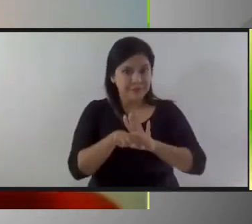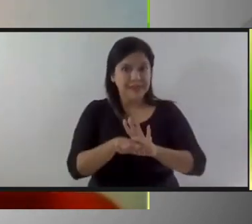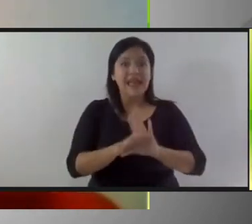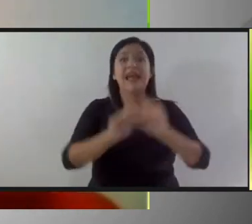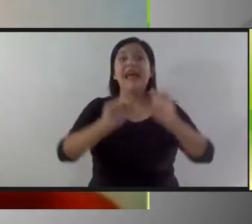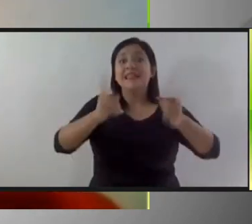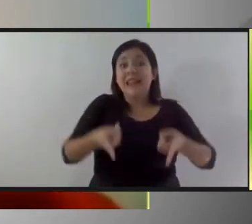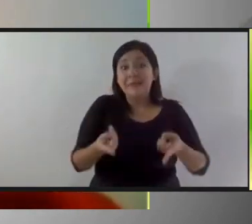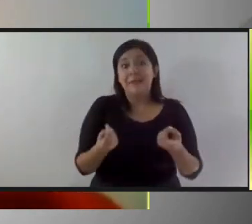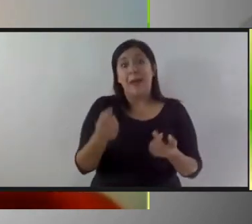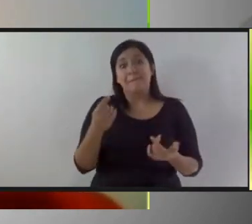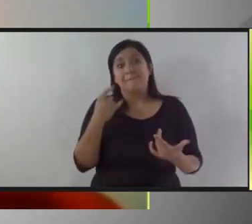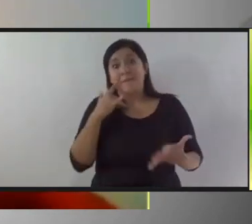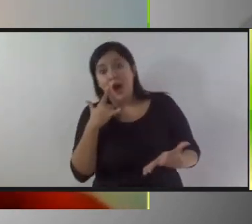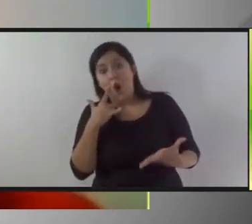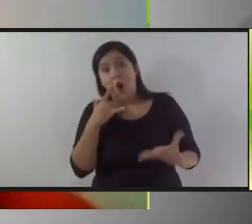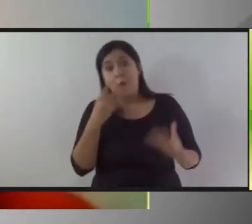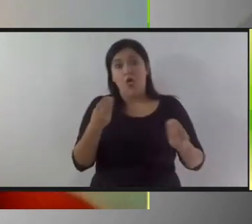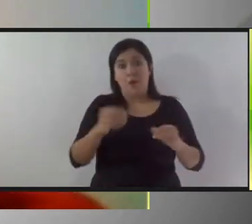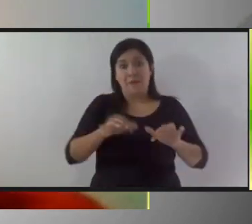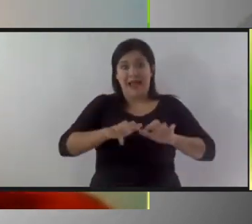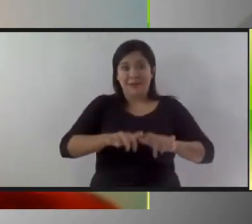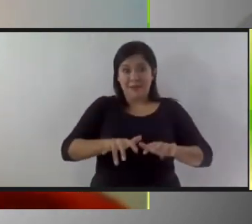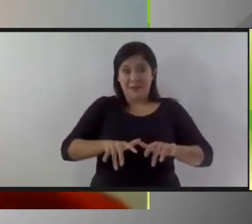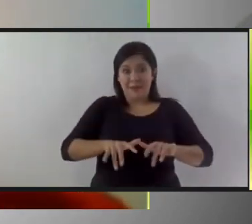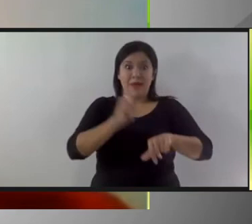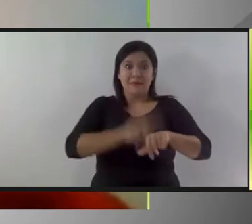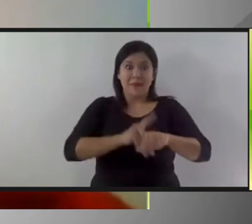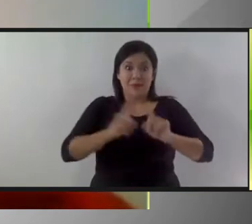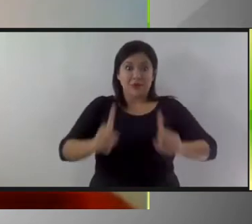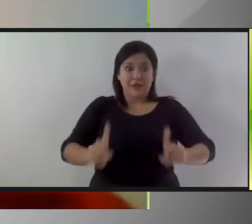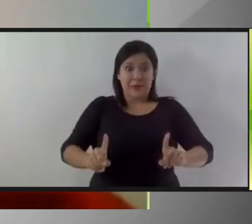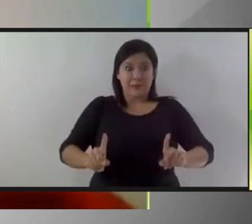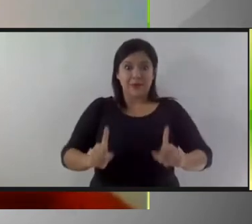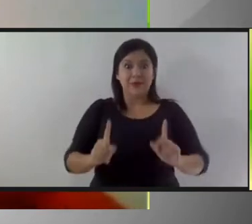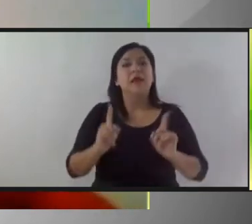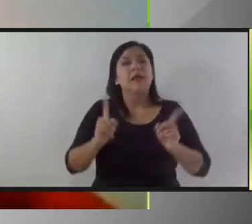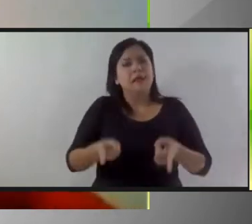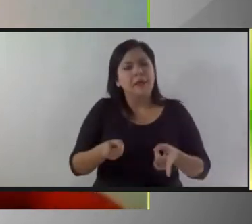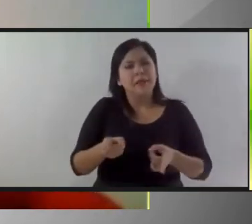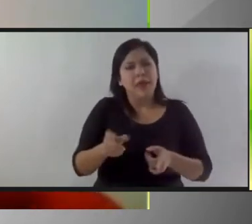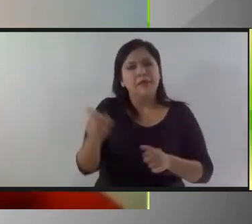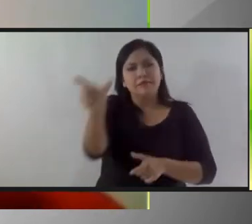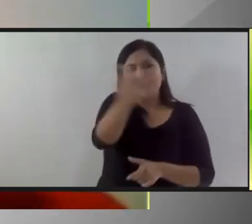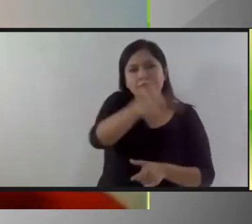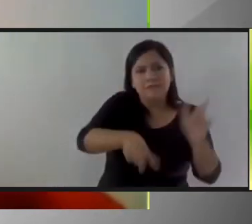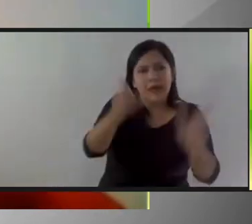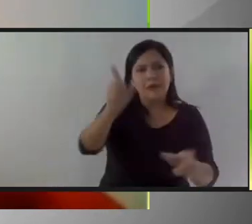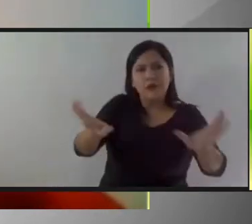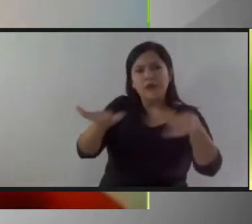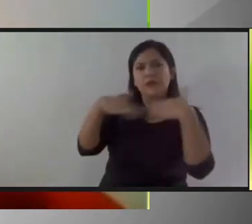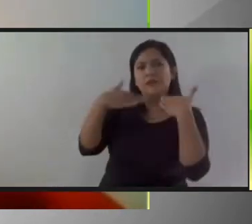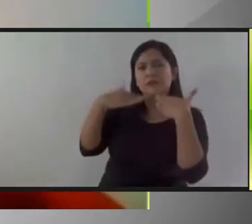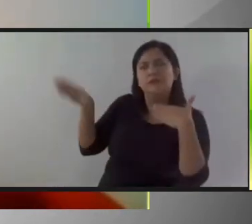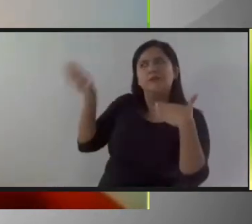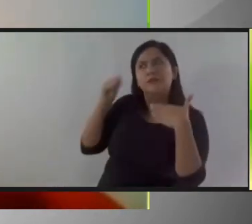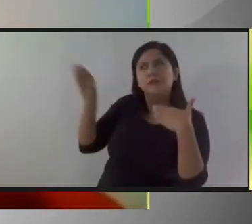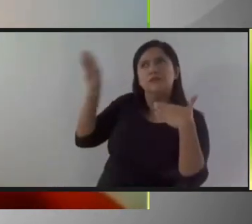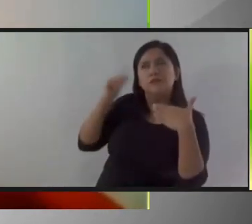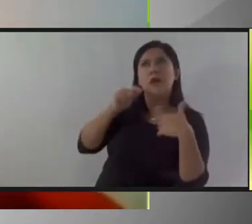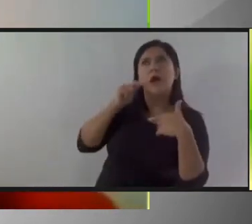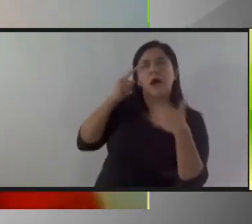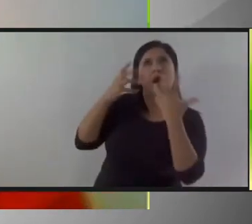permitir el tipeado en tiempo real, además de contribuir al óptimo seguimiento por parte de todas las